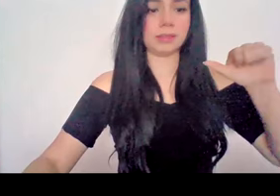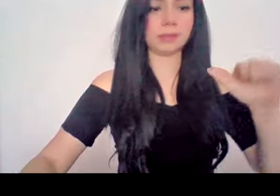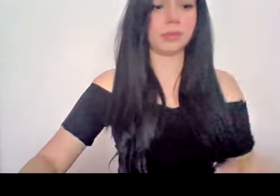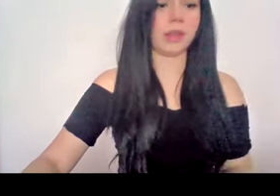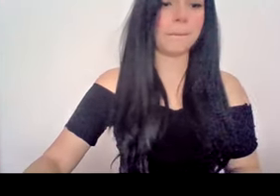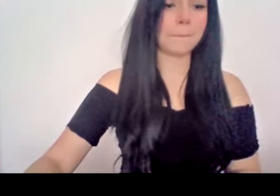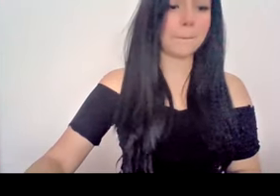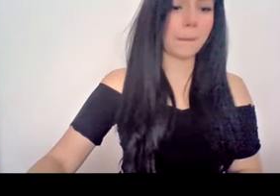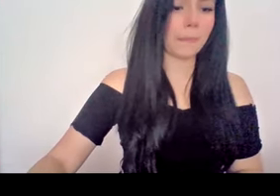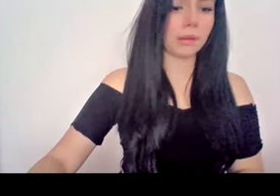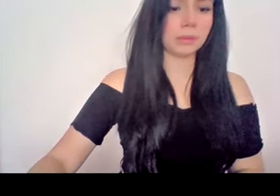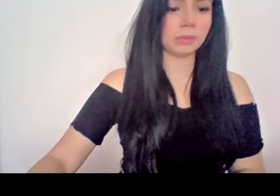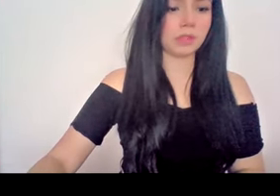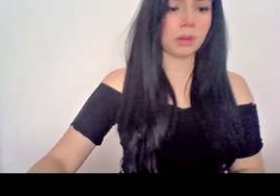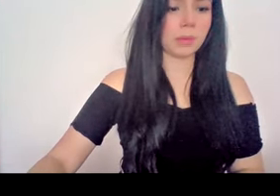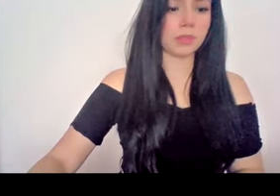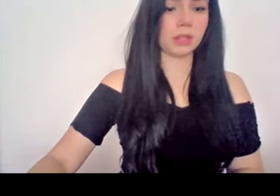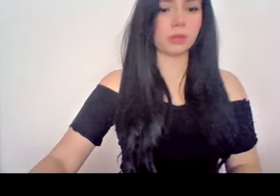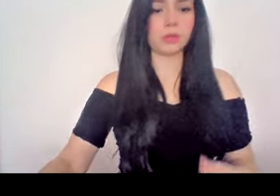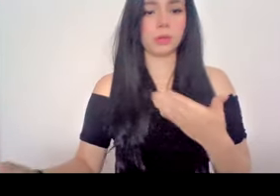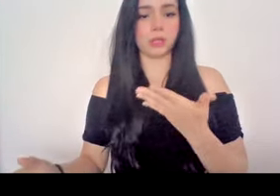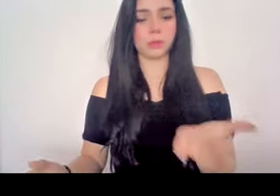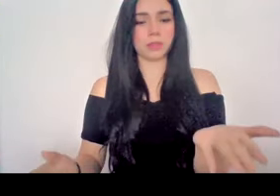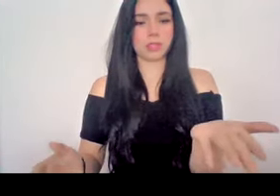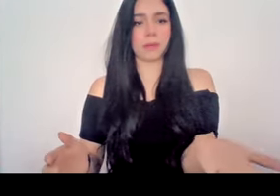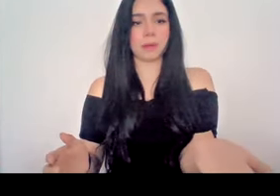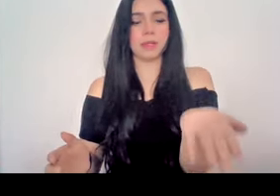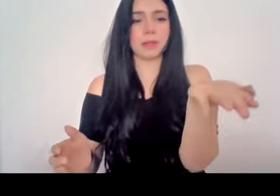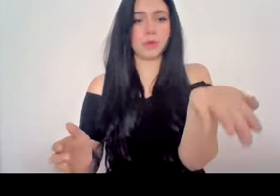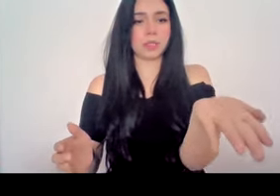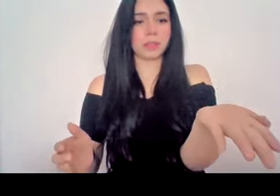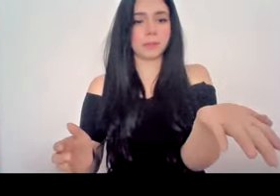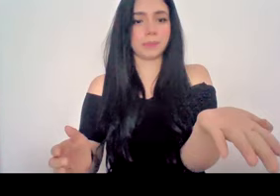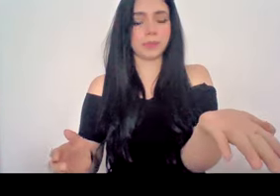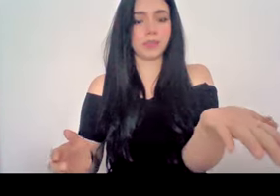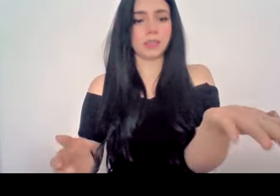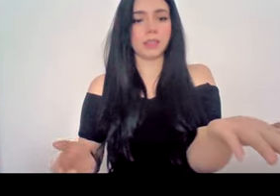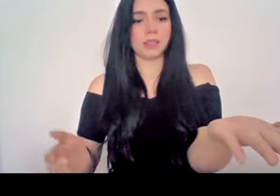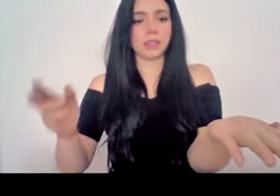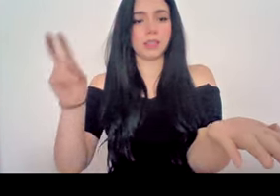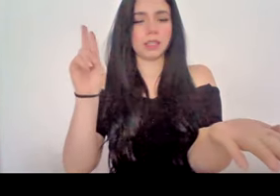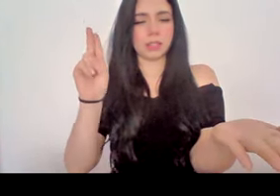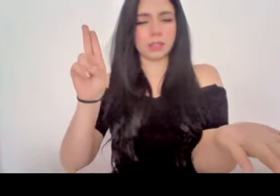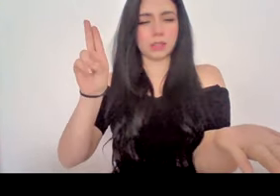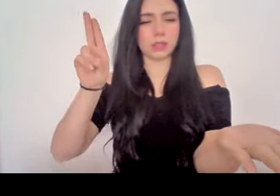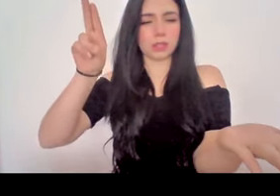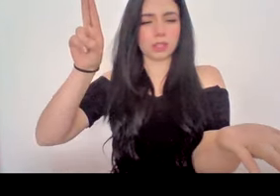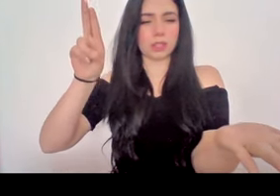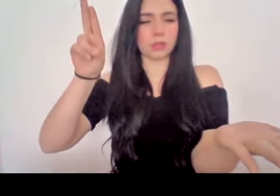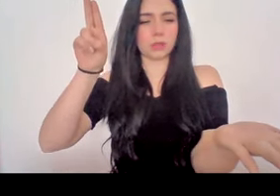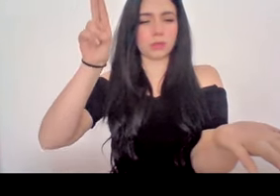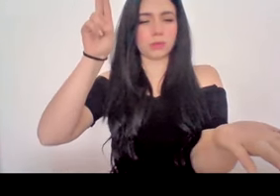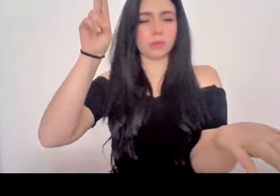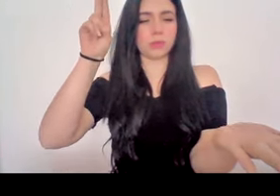cuñada. ¿Ya? Ahora vamos a ir con sobrino. Vamos a hacer la palma de la mano así y